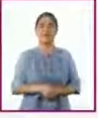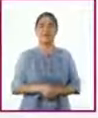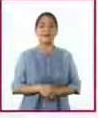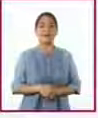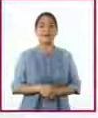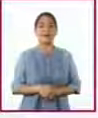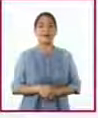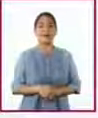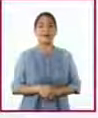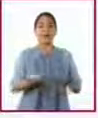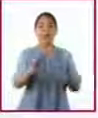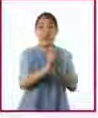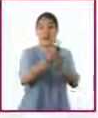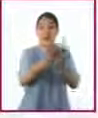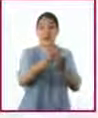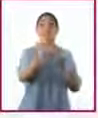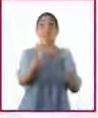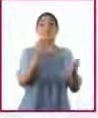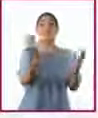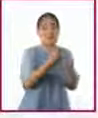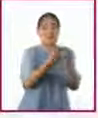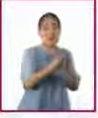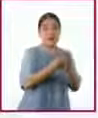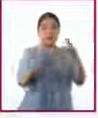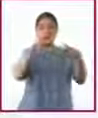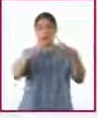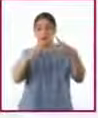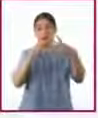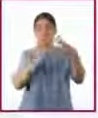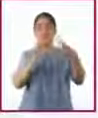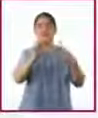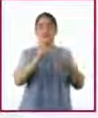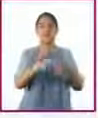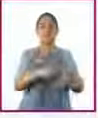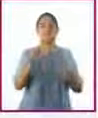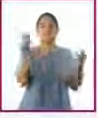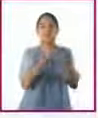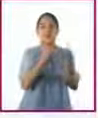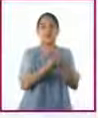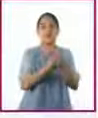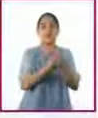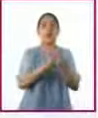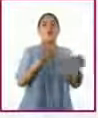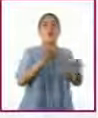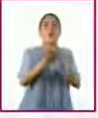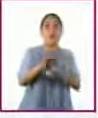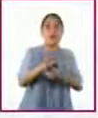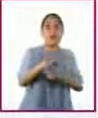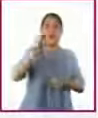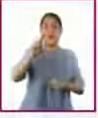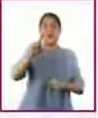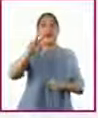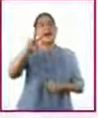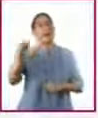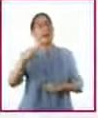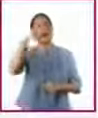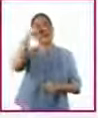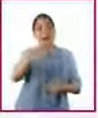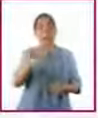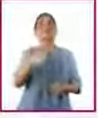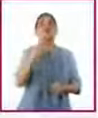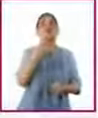Los libros se clasifican por tres criterios que son: la clasificación incluye una clave que sirve